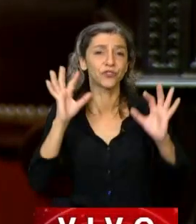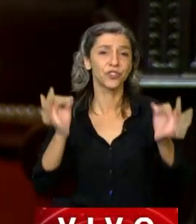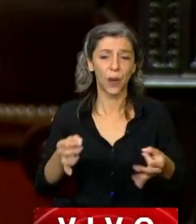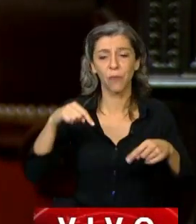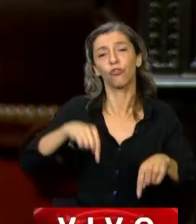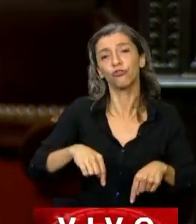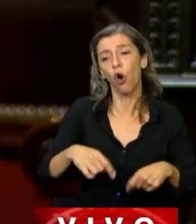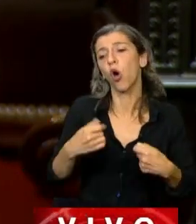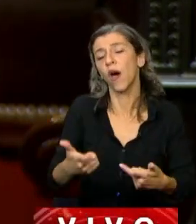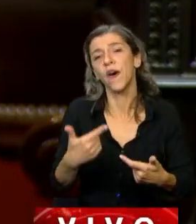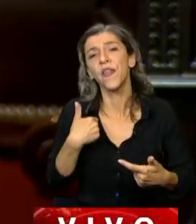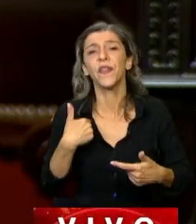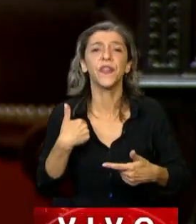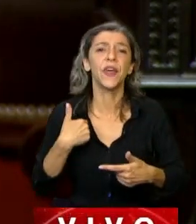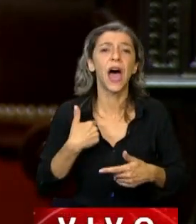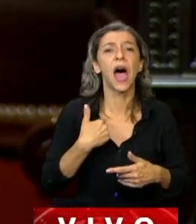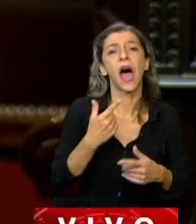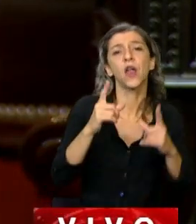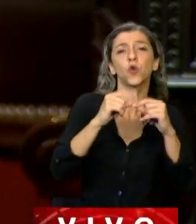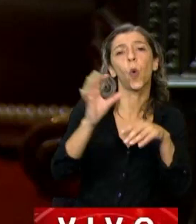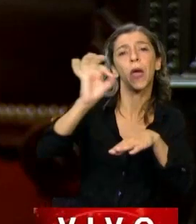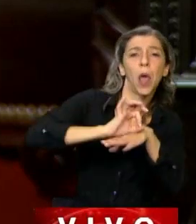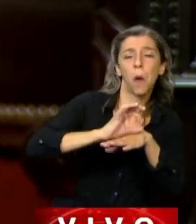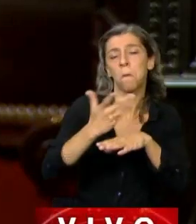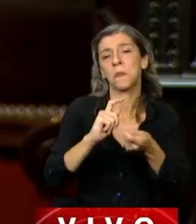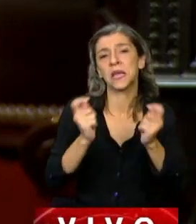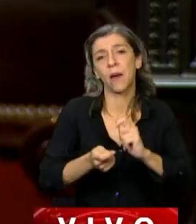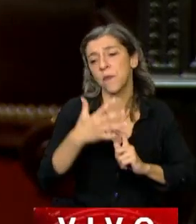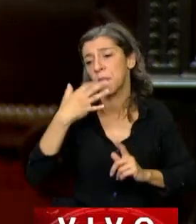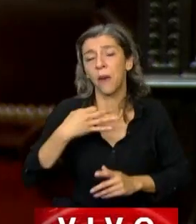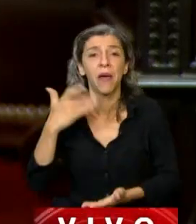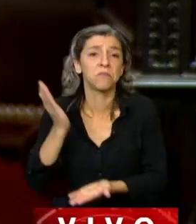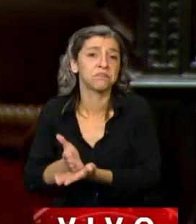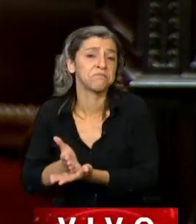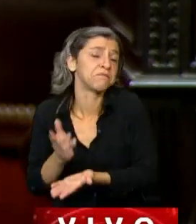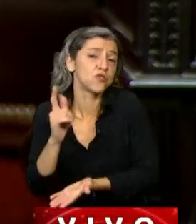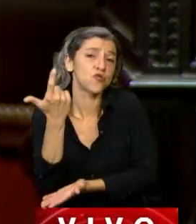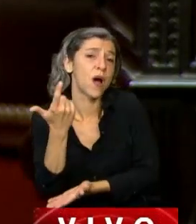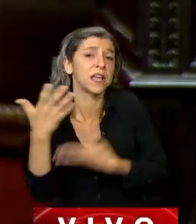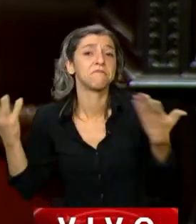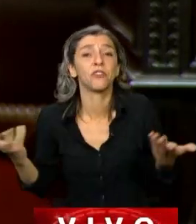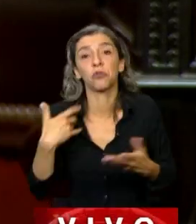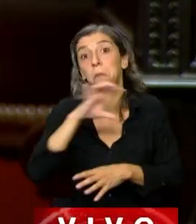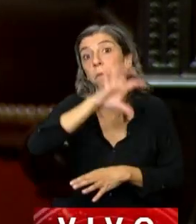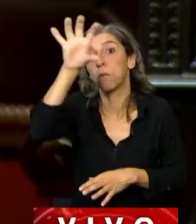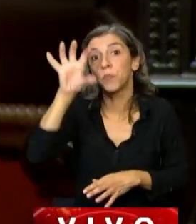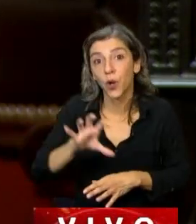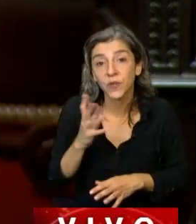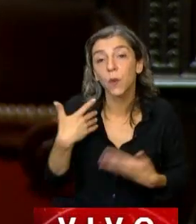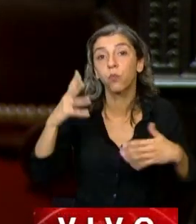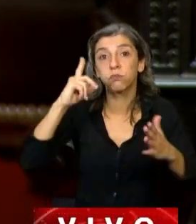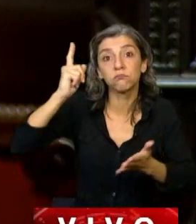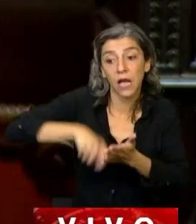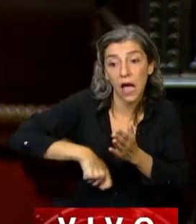sancione hoy, la autoridad de aplicación de la ley no tiene competencia sancionatoria, salvo que se firmen convenios con las provincias, es decir,